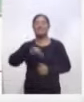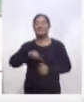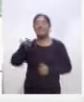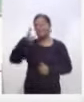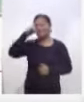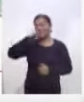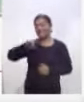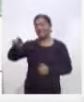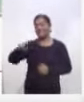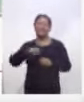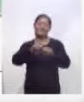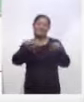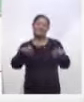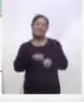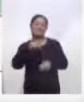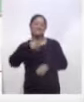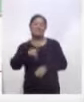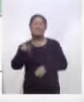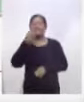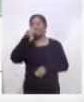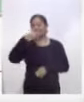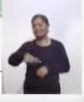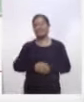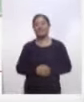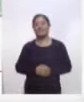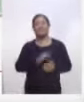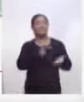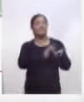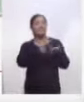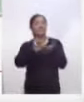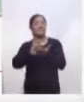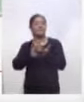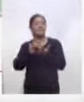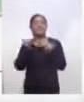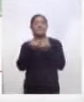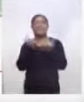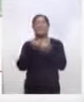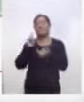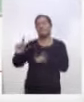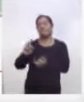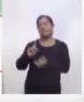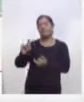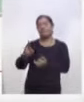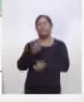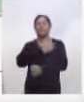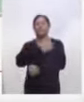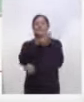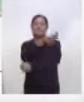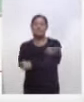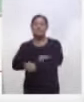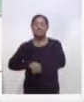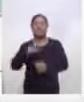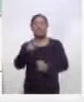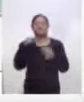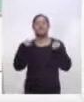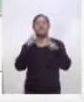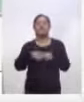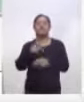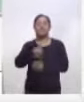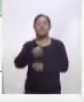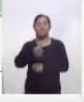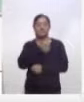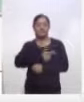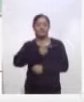nada más por tu equipo, pero te ves muy guapa. Muchas gracias, oye, igualmente. Muy buenas tardes, maestra. Un placer saludarlos a